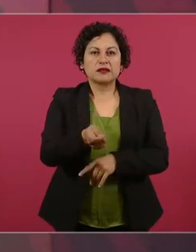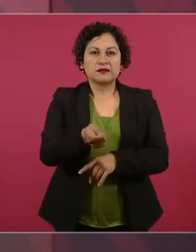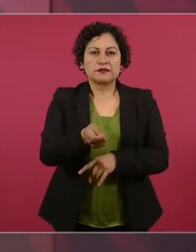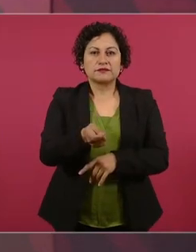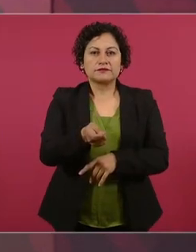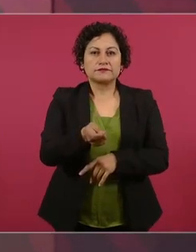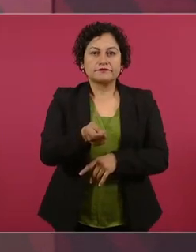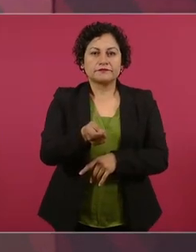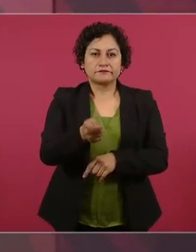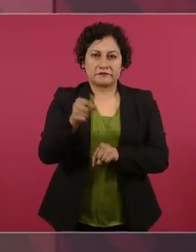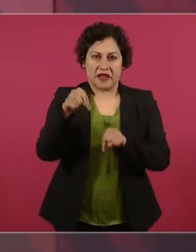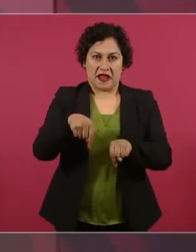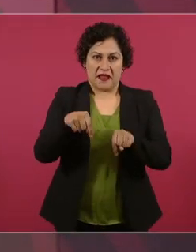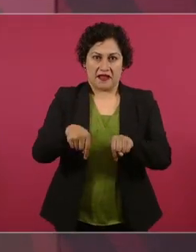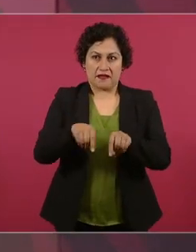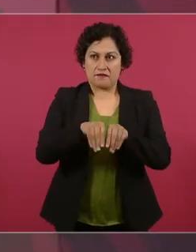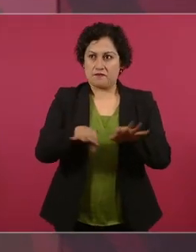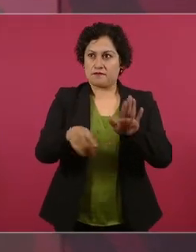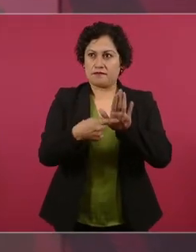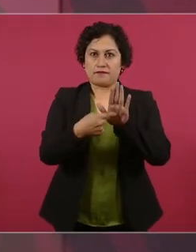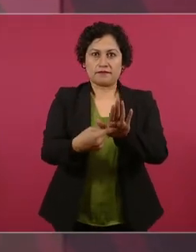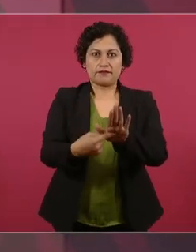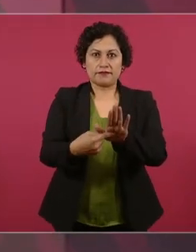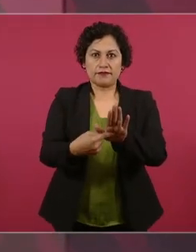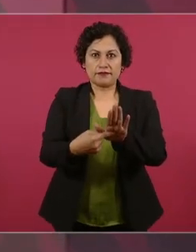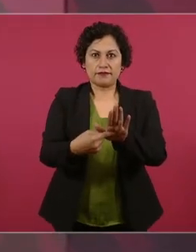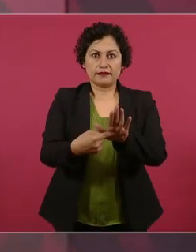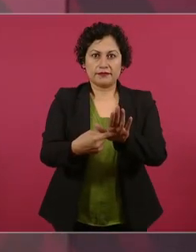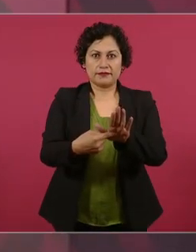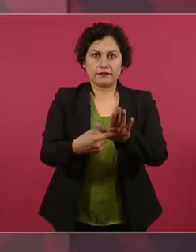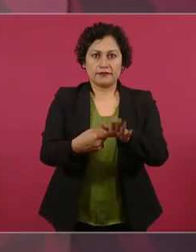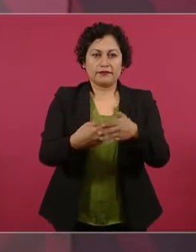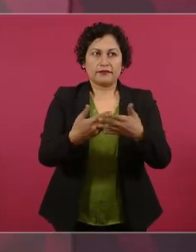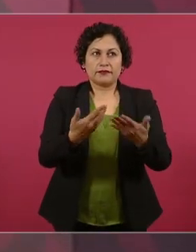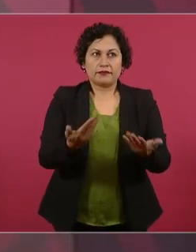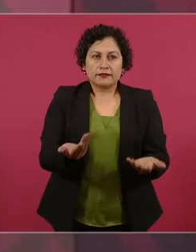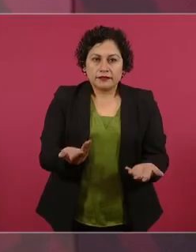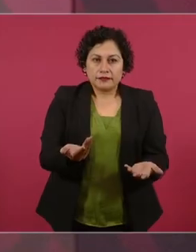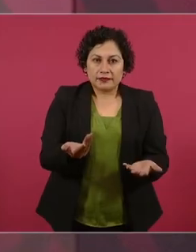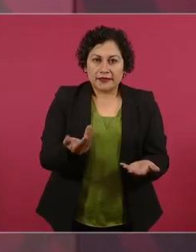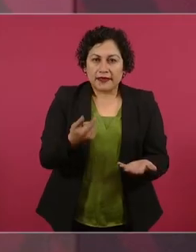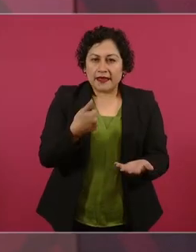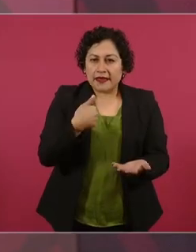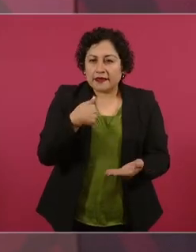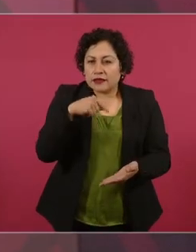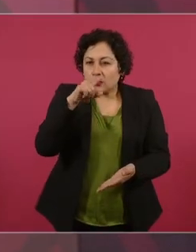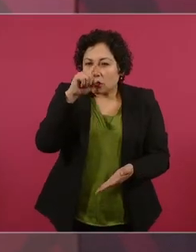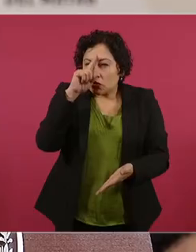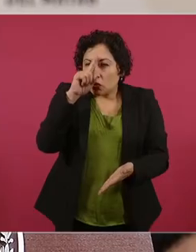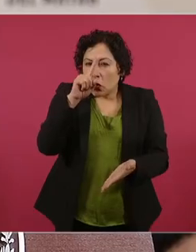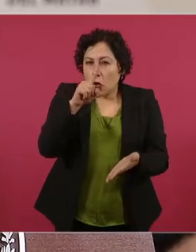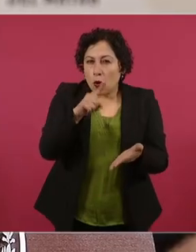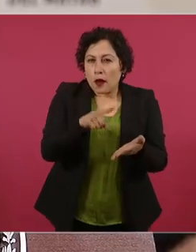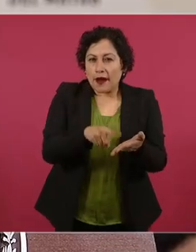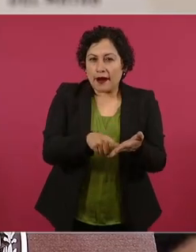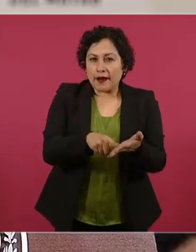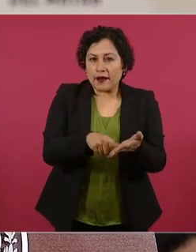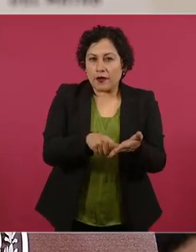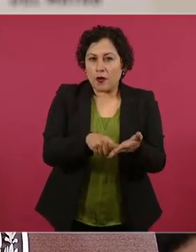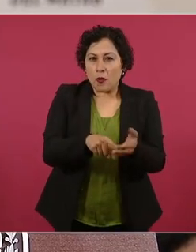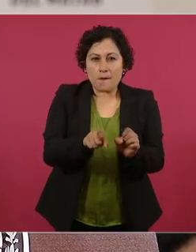y yo creo que entonces es que mandan a buscar al periodista.